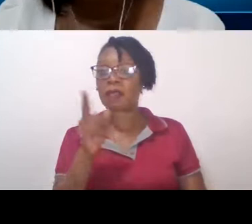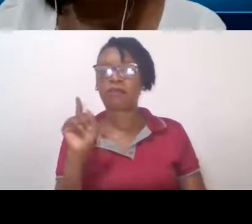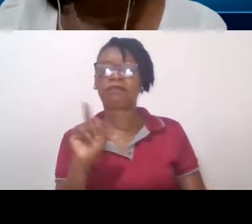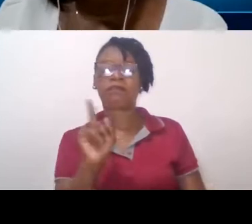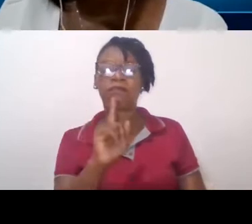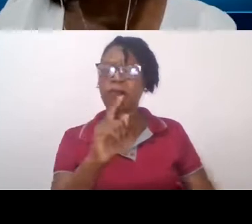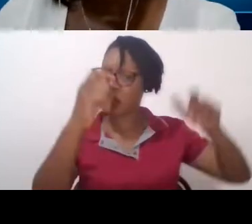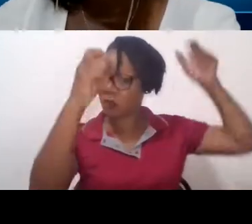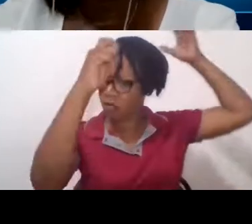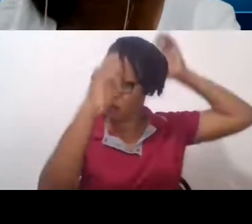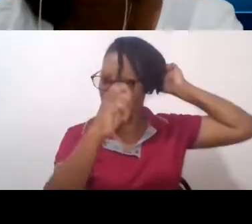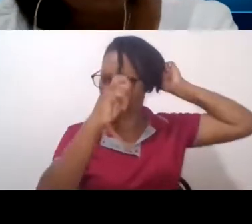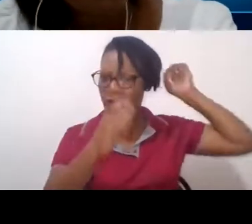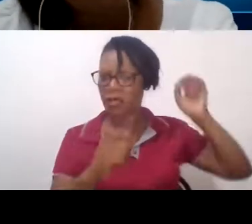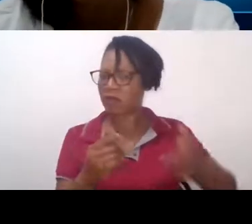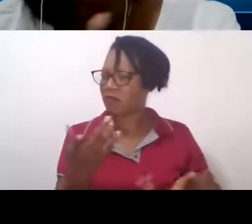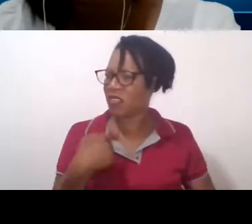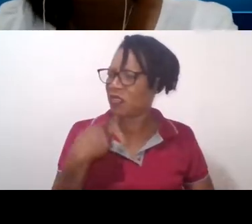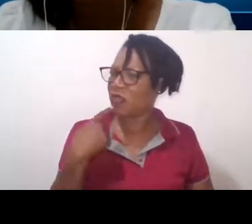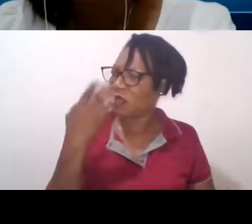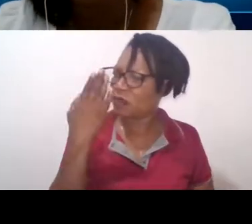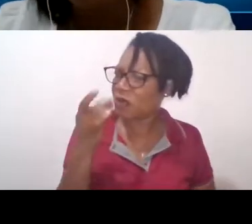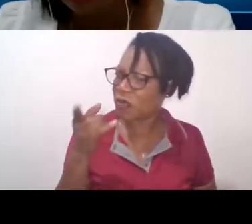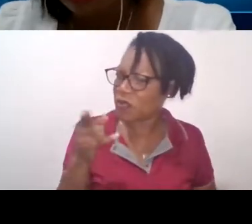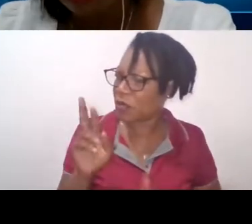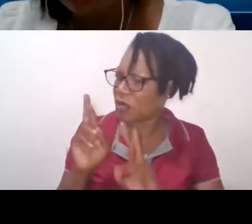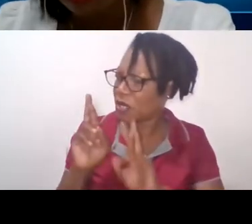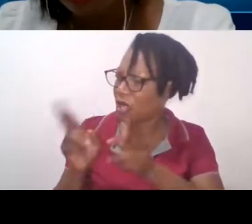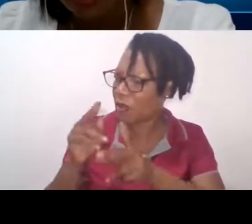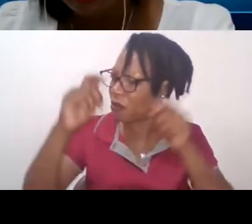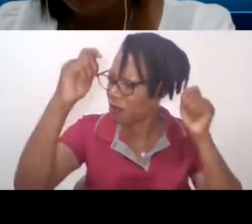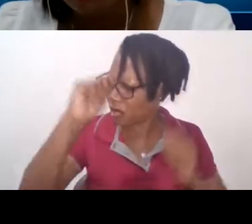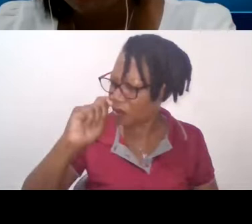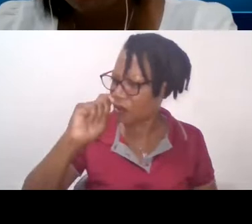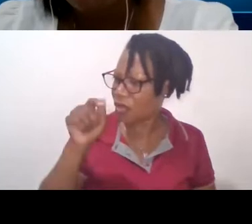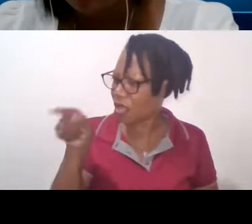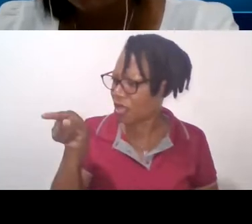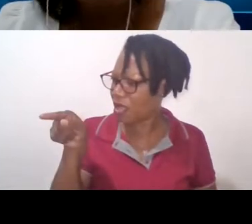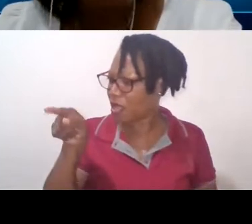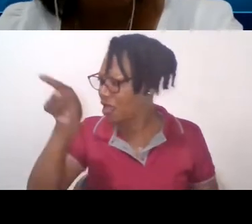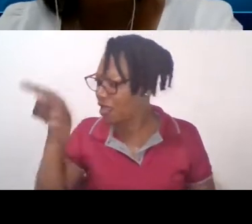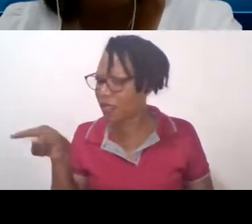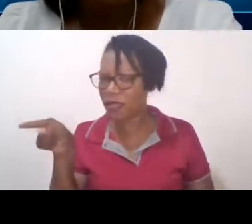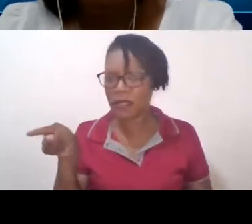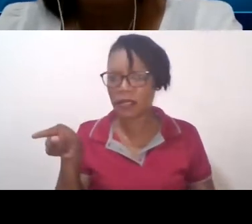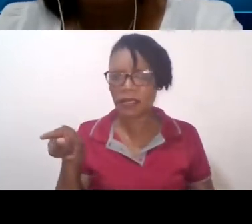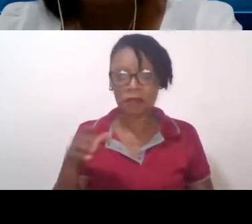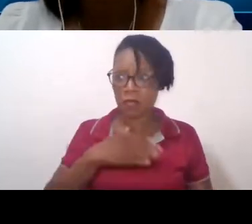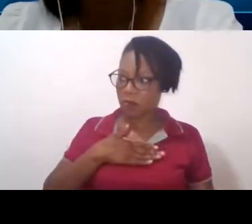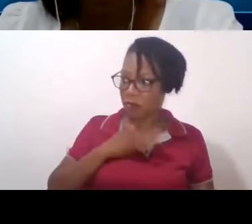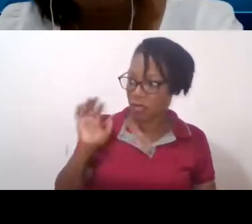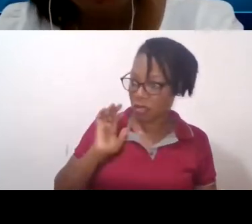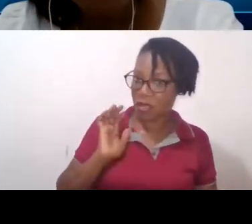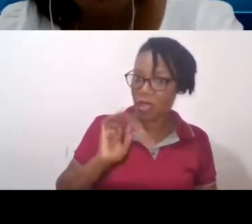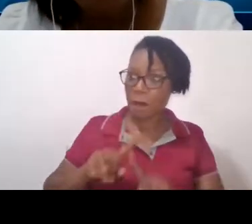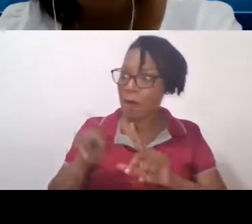la gorra. Y le digo, mi amor, pero usted no le regaló la gorra a él. Me dice, mami, pero es mía. Le digo yo,